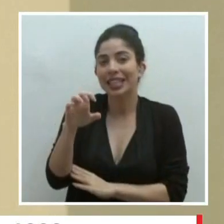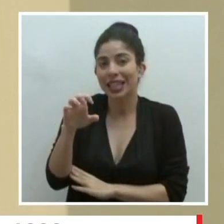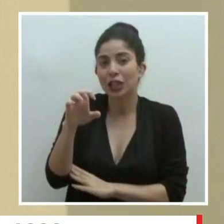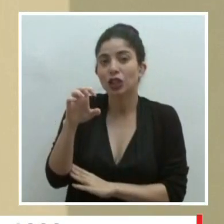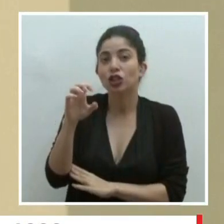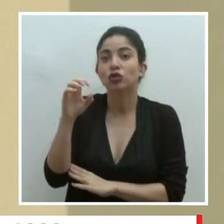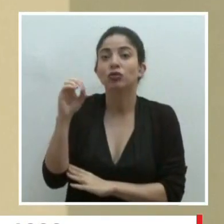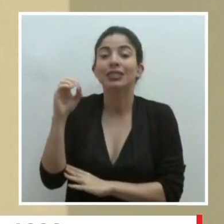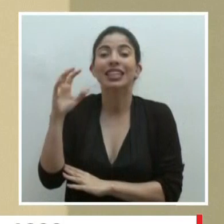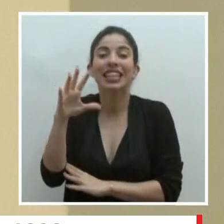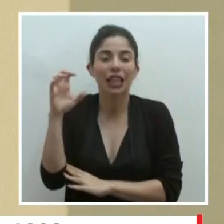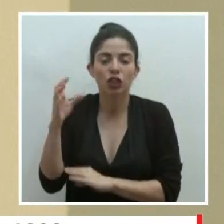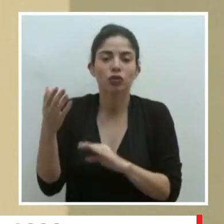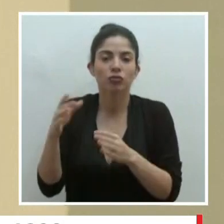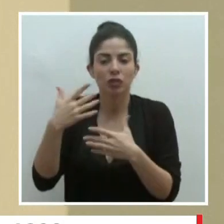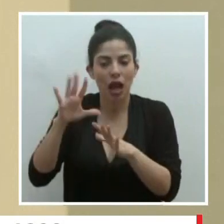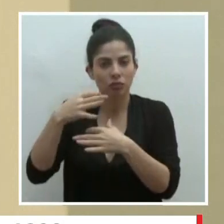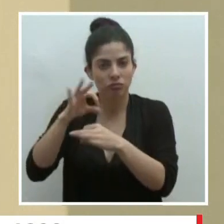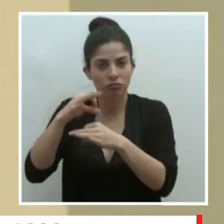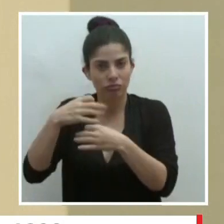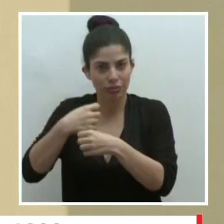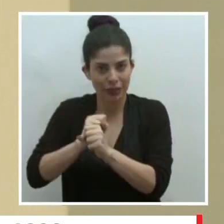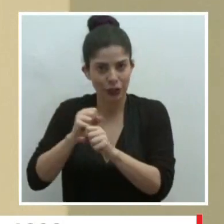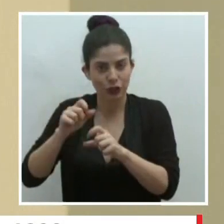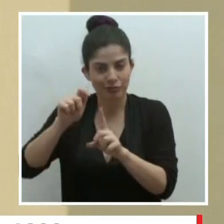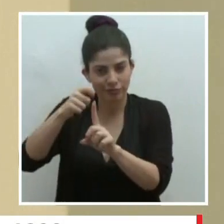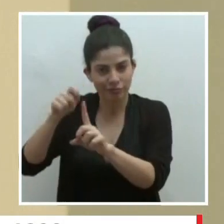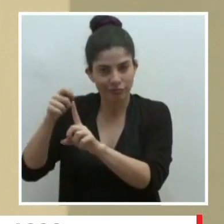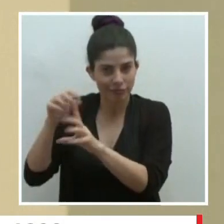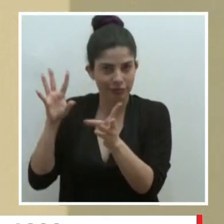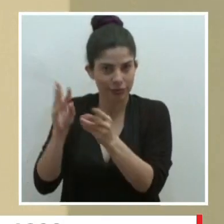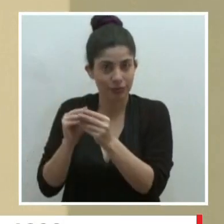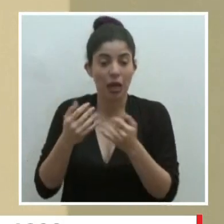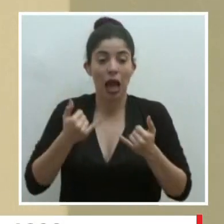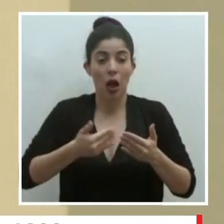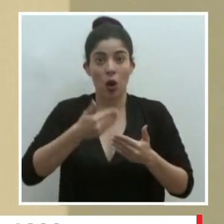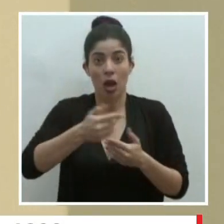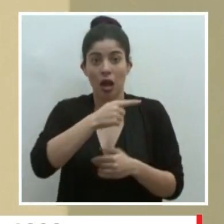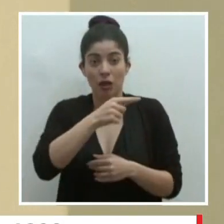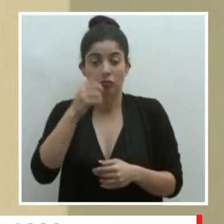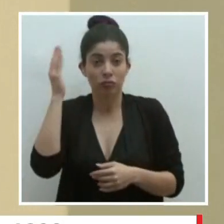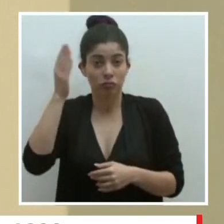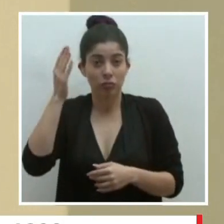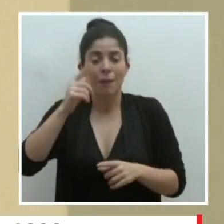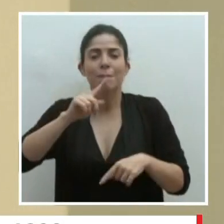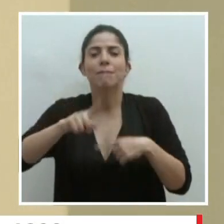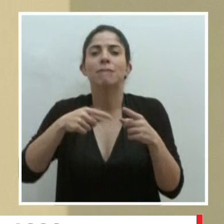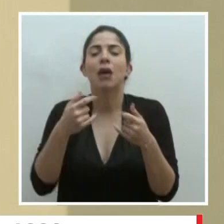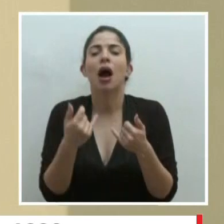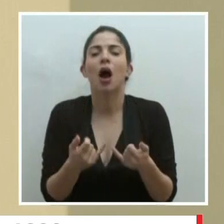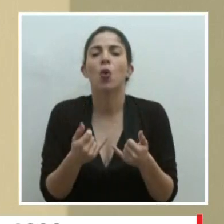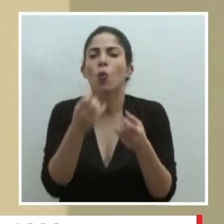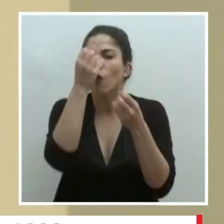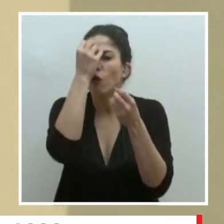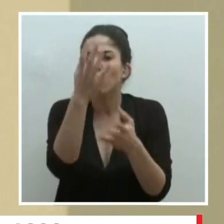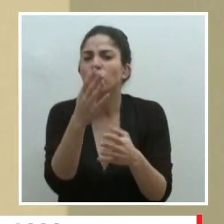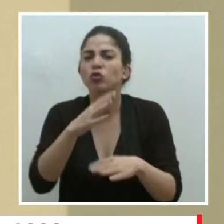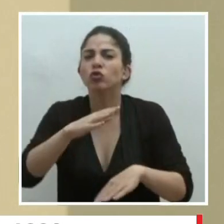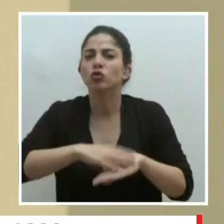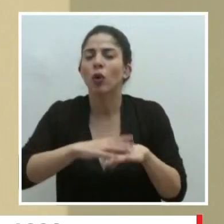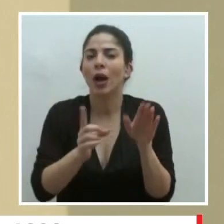38.500 muestras. A continuación, los compañeros que van a intervenir van a hacer unas actualizaciones sobre los estatus